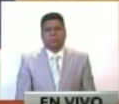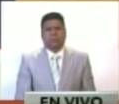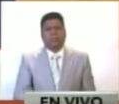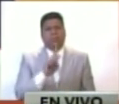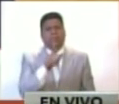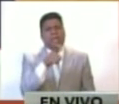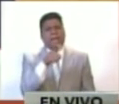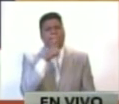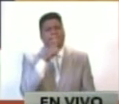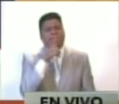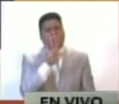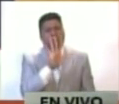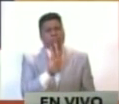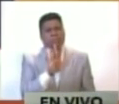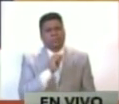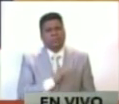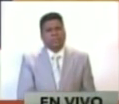preguntaba